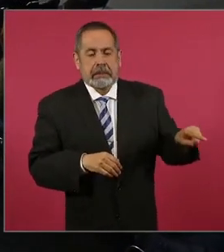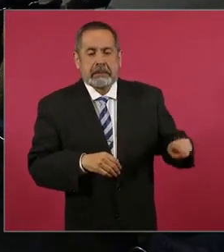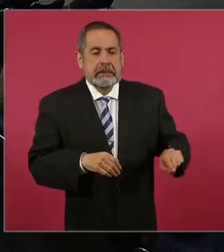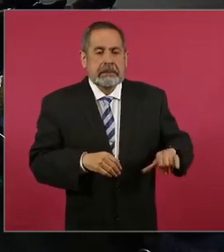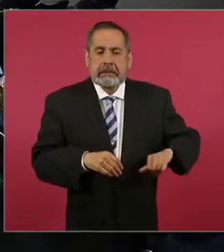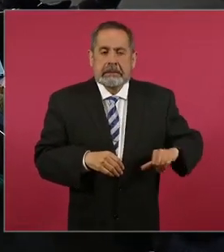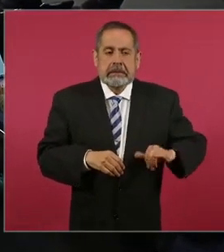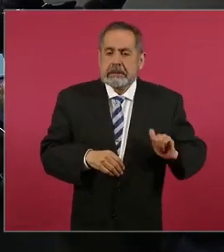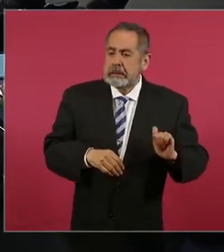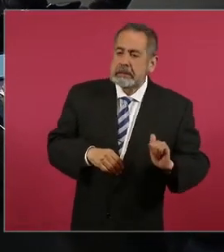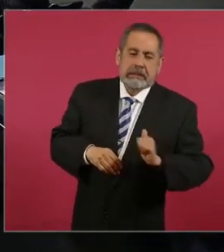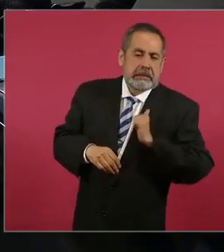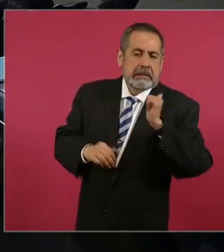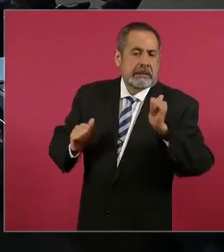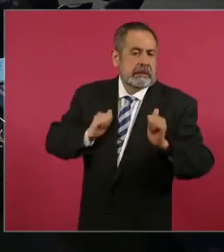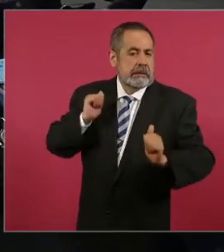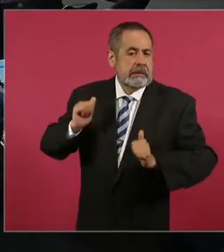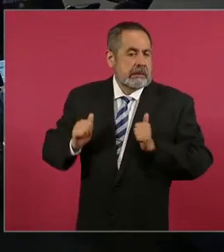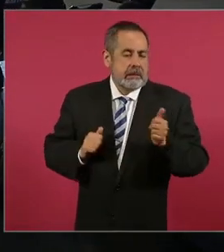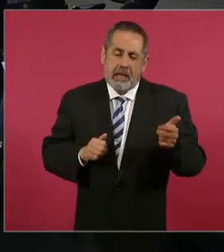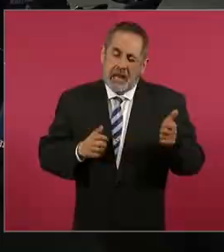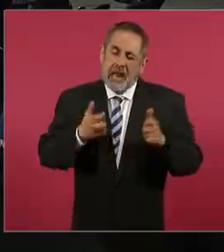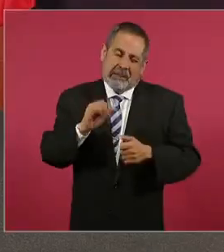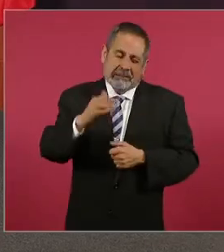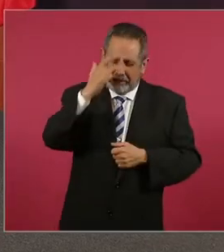porque pues todo era así,